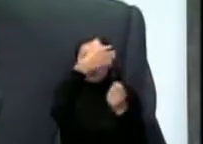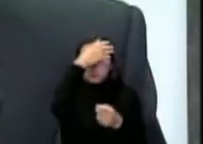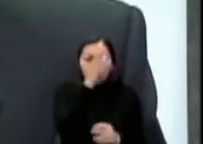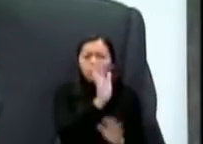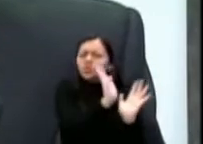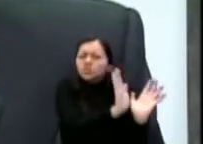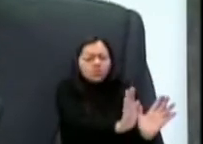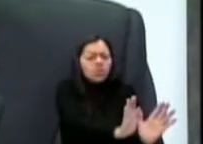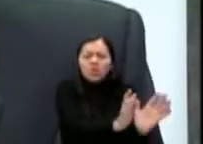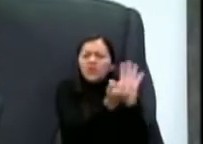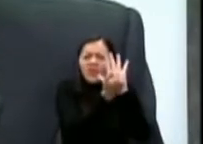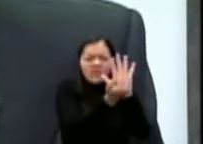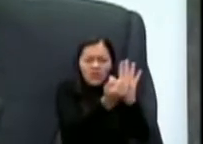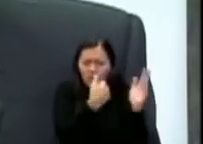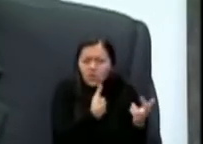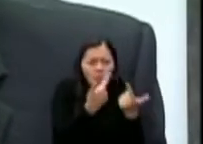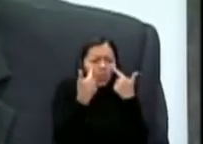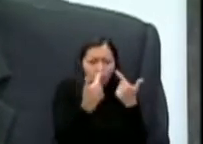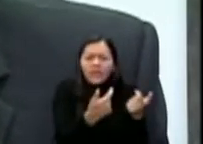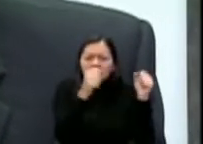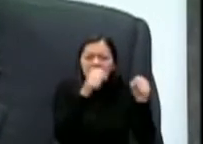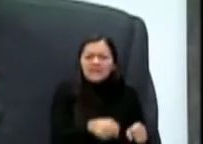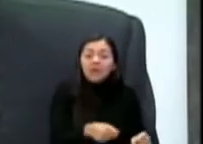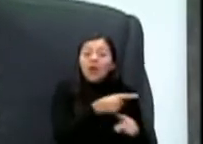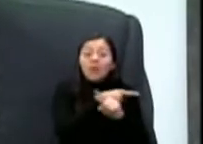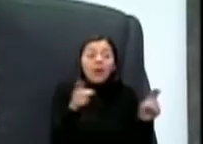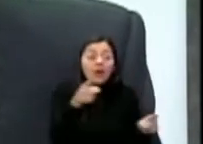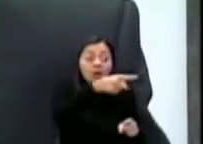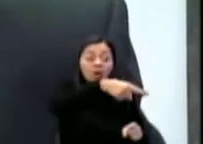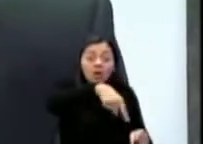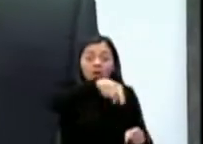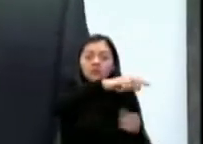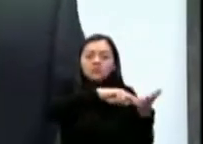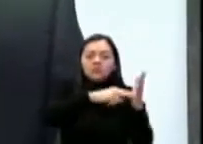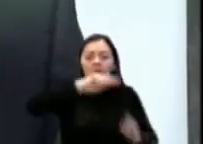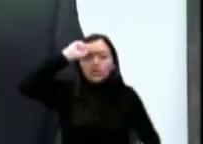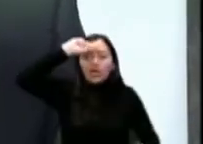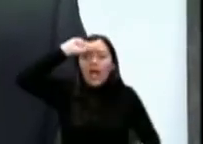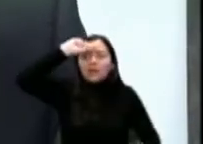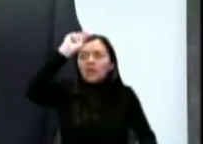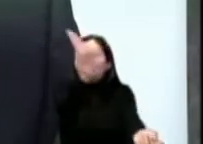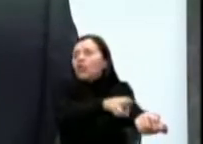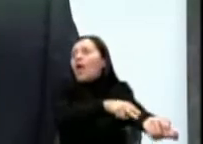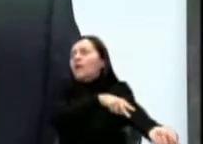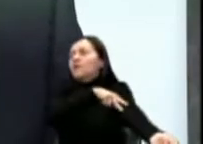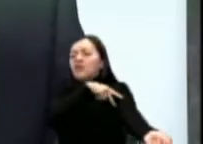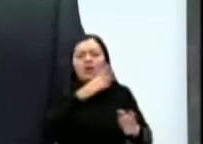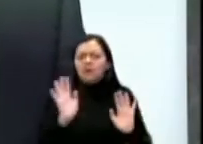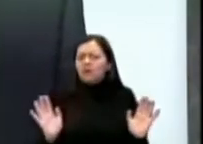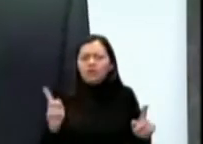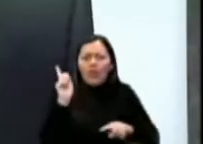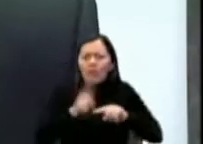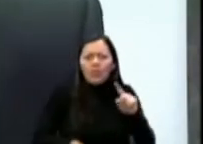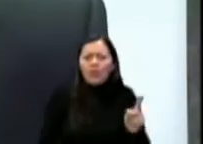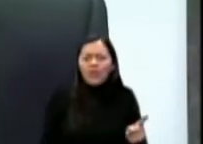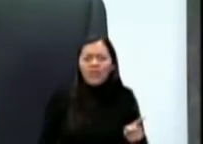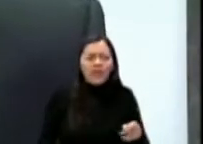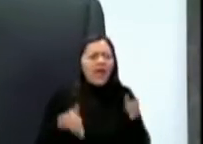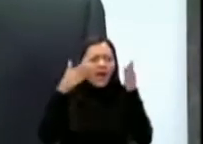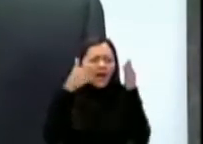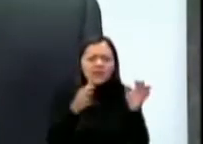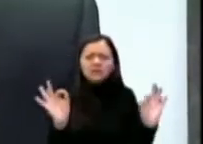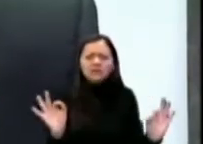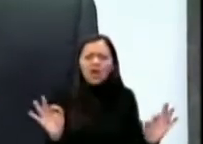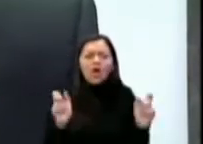no significa dejar a nuestros pueblos ancestrales en la ignorancia y en la falta de atención y en la falta de